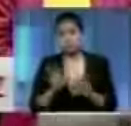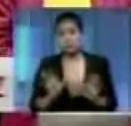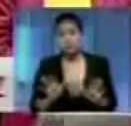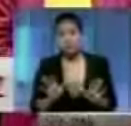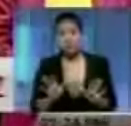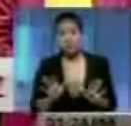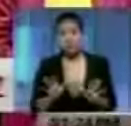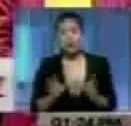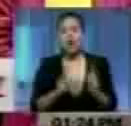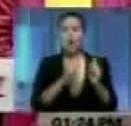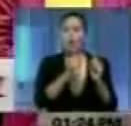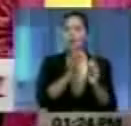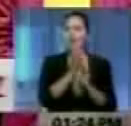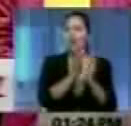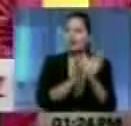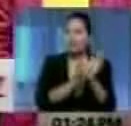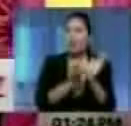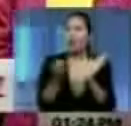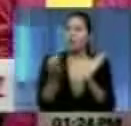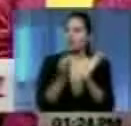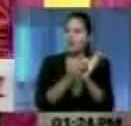Si ocurriera un 11 de abril algún día